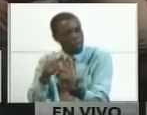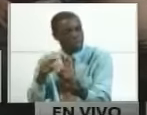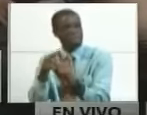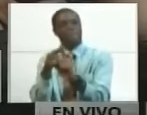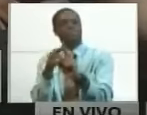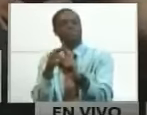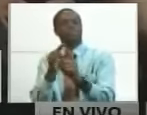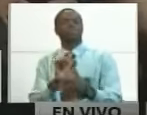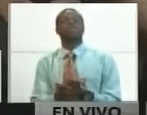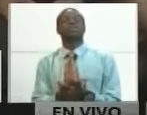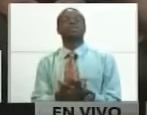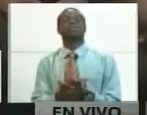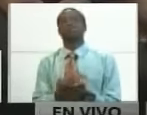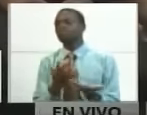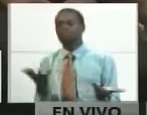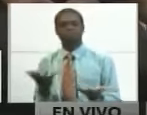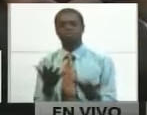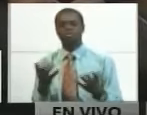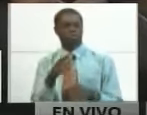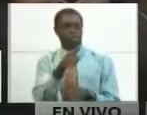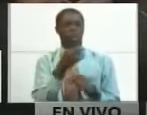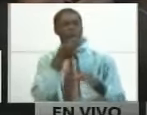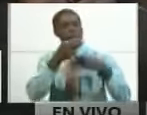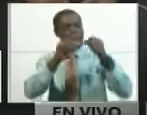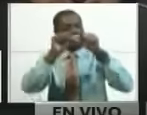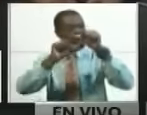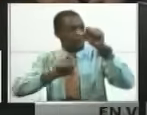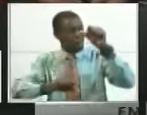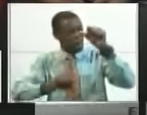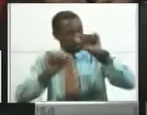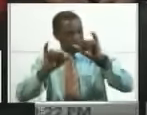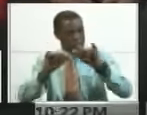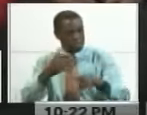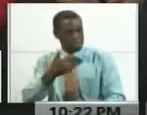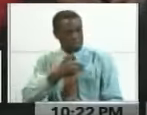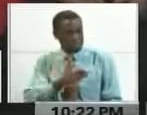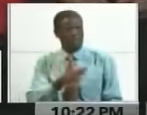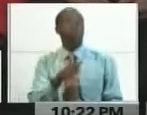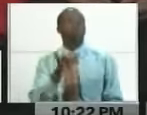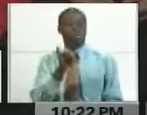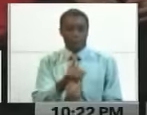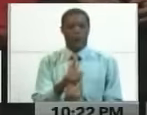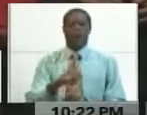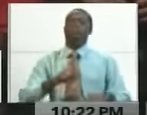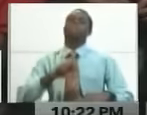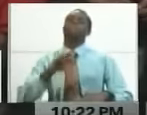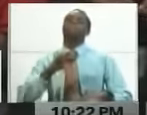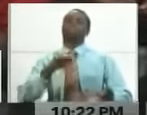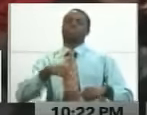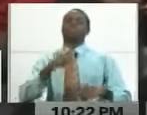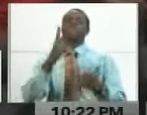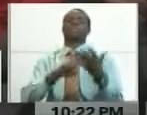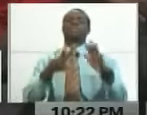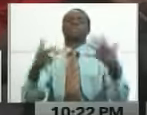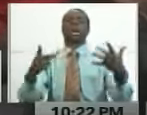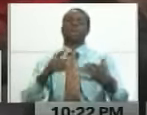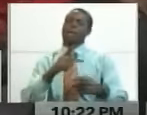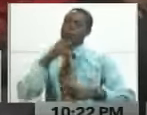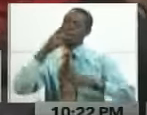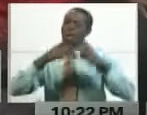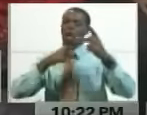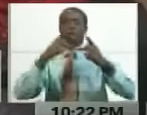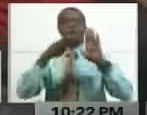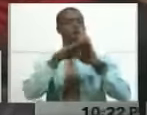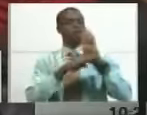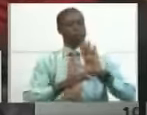y todo lo que tú estás hablando allí de la consolidación política en el 2017, sin perder